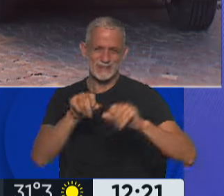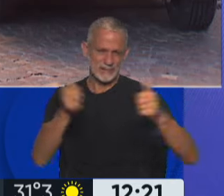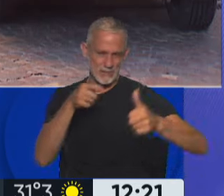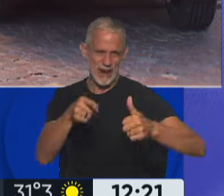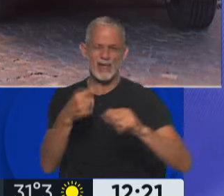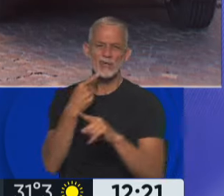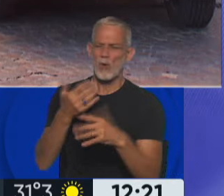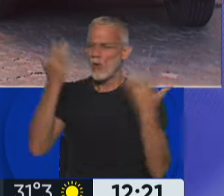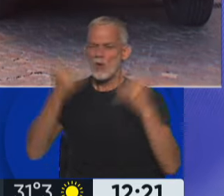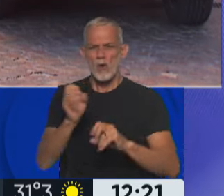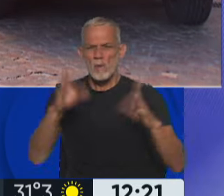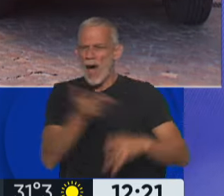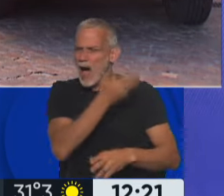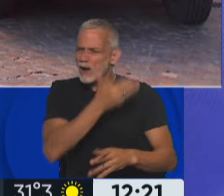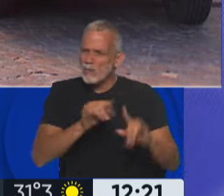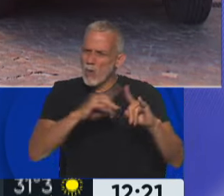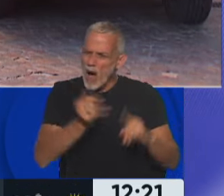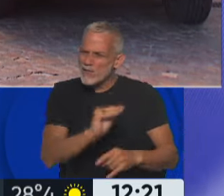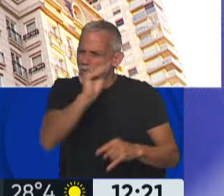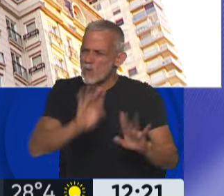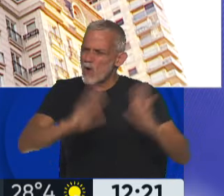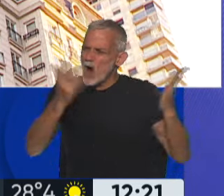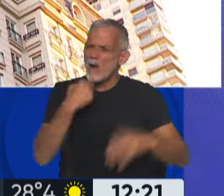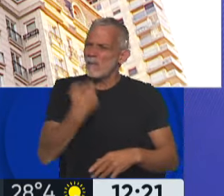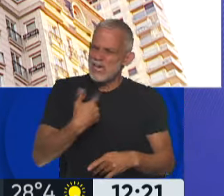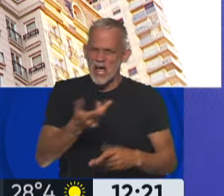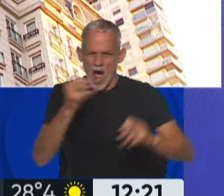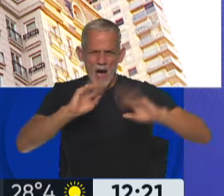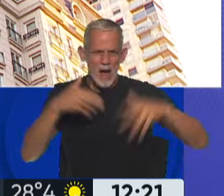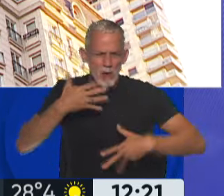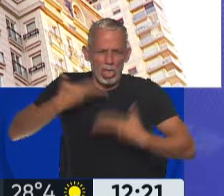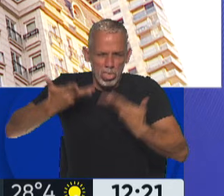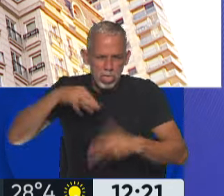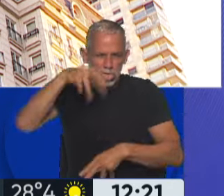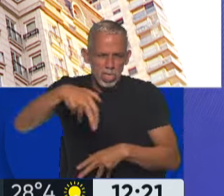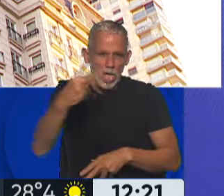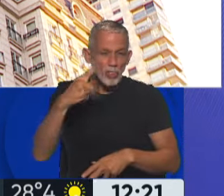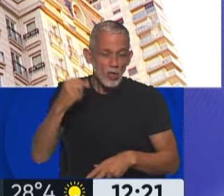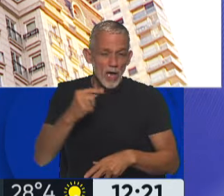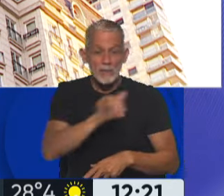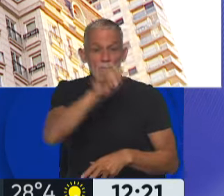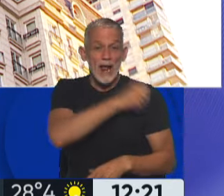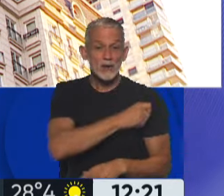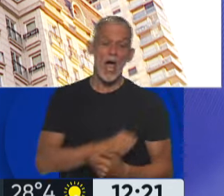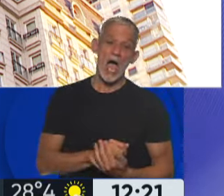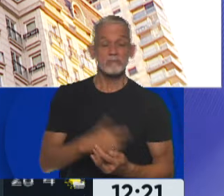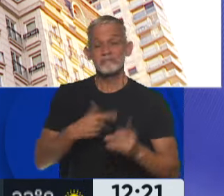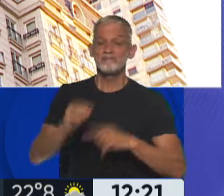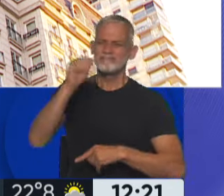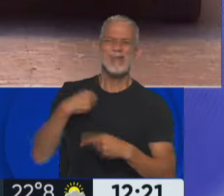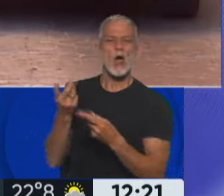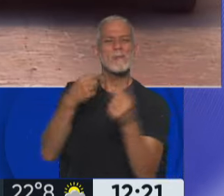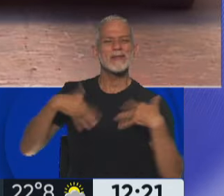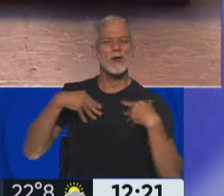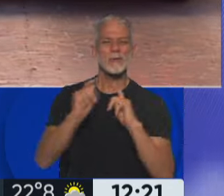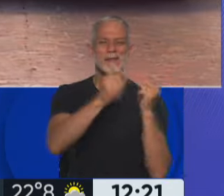estado diciendo qué barbaridad Cómo suben estos posteos con mi hija en el medio me dan asco dos días después nos vamos a Río sube posteo estoy comprando